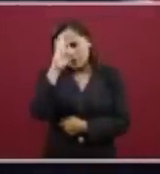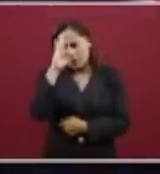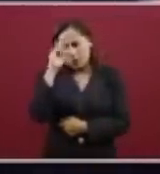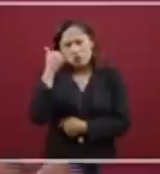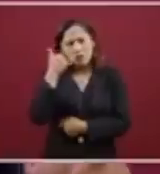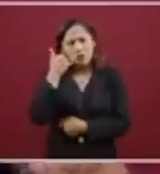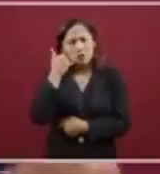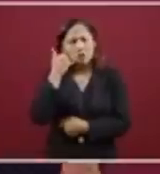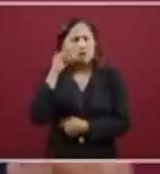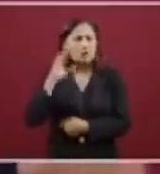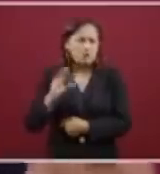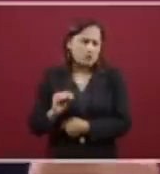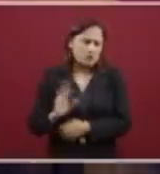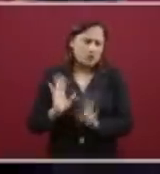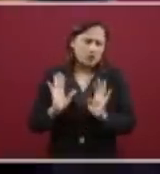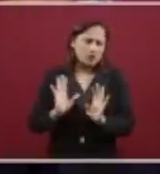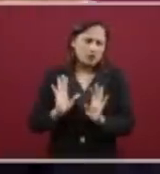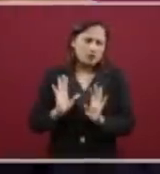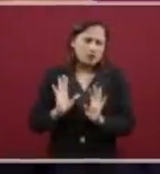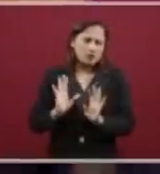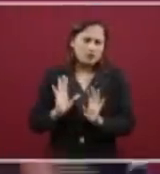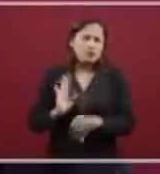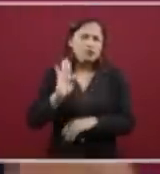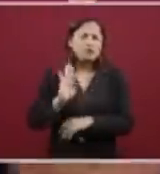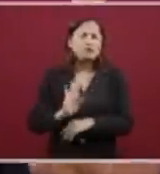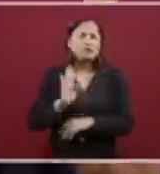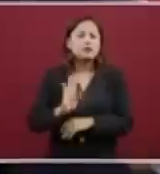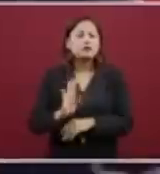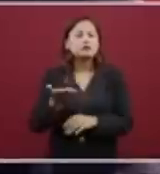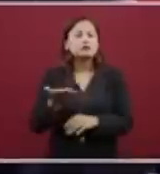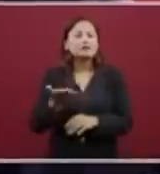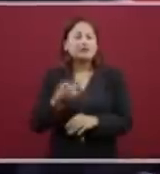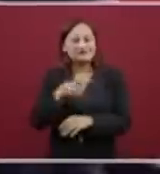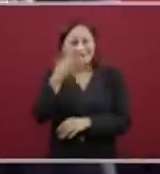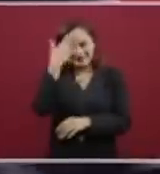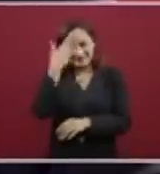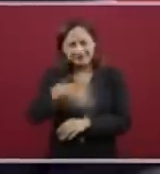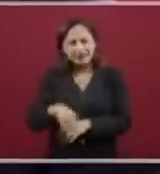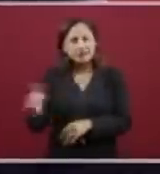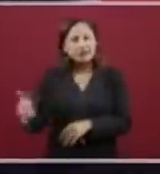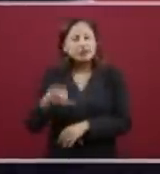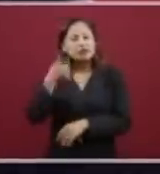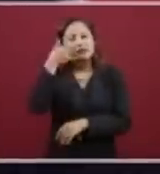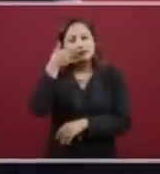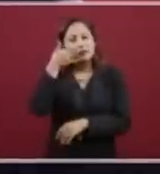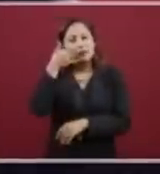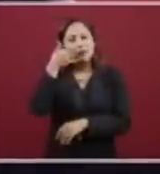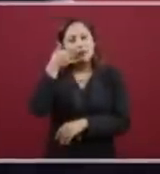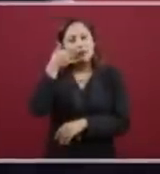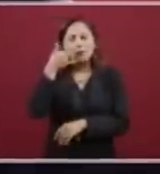suele suceder de que uno termina de hablar piensa que ya se apagó el teléfono y